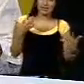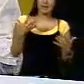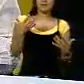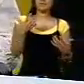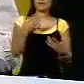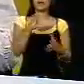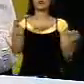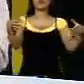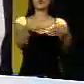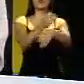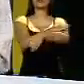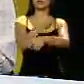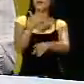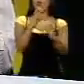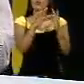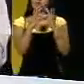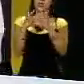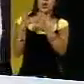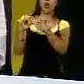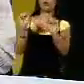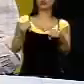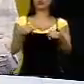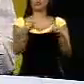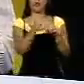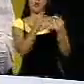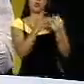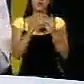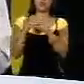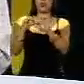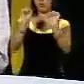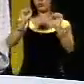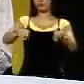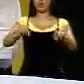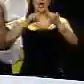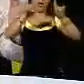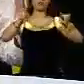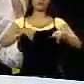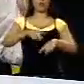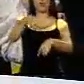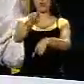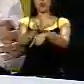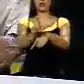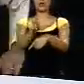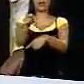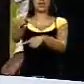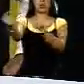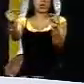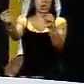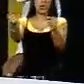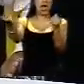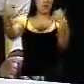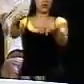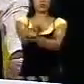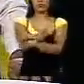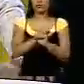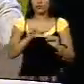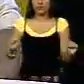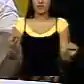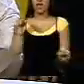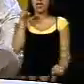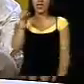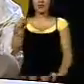los intereses son demasiado grandes, ¿no? Ahí nadie asume a nadie como líder, cada quien se asume a sí mismo, por eso van a haber